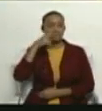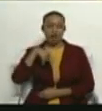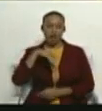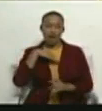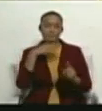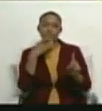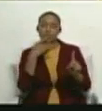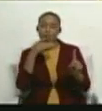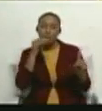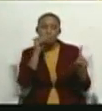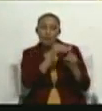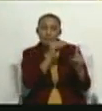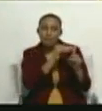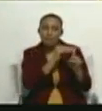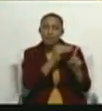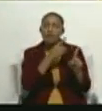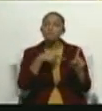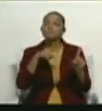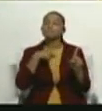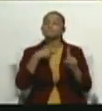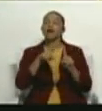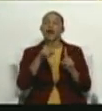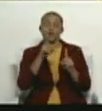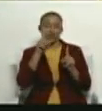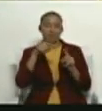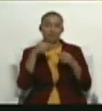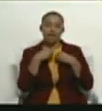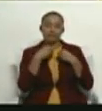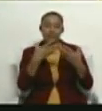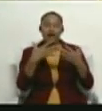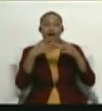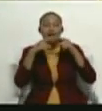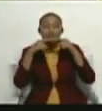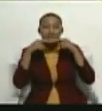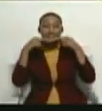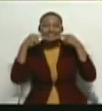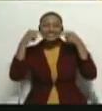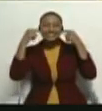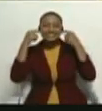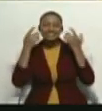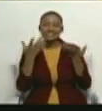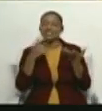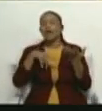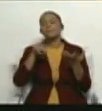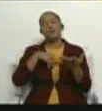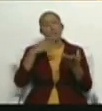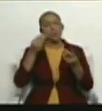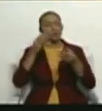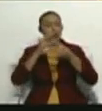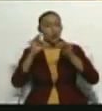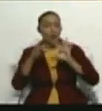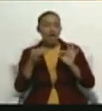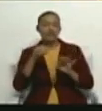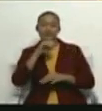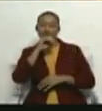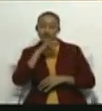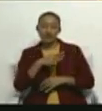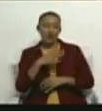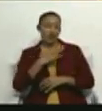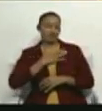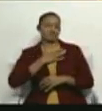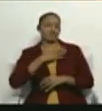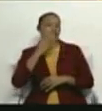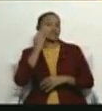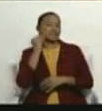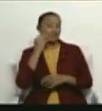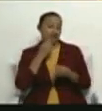atención, pero también era capaz de sonreír y echar un cuento, una historia que nos